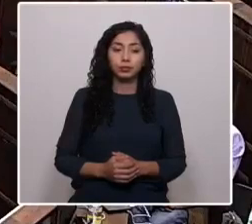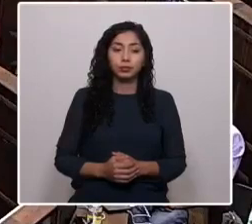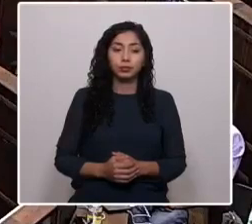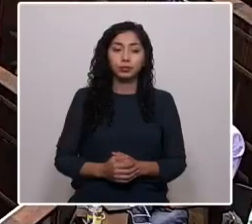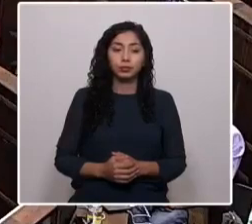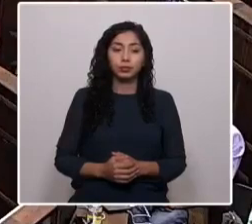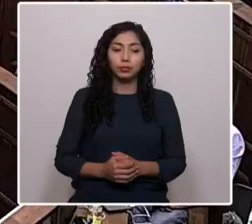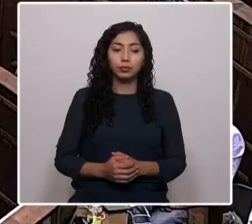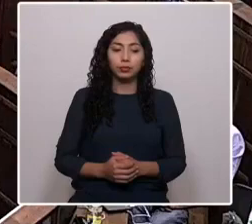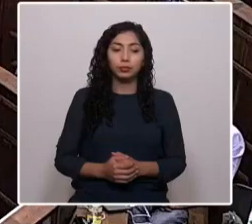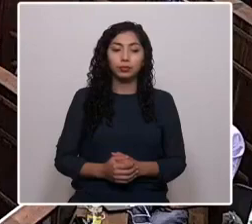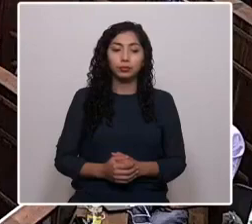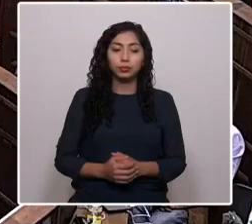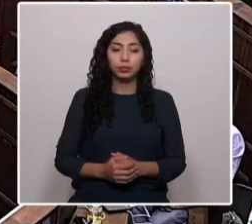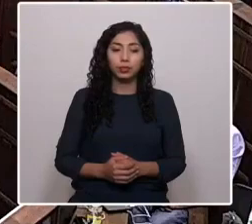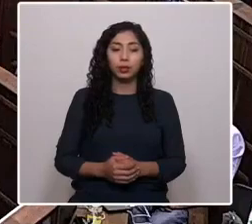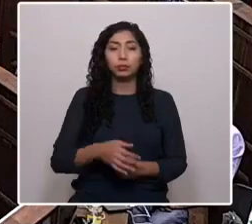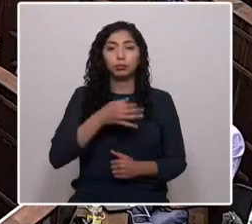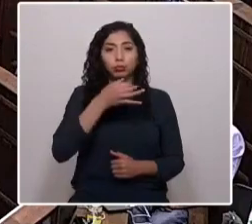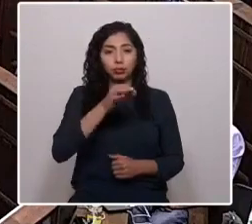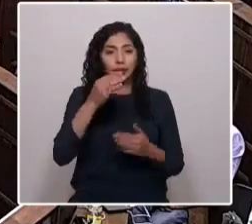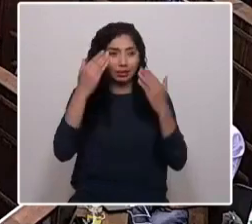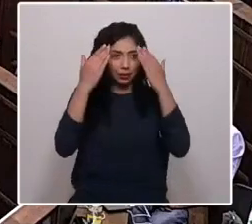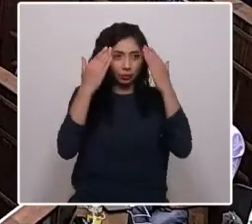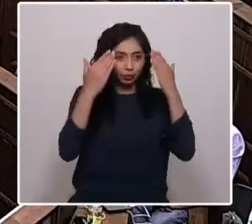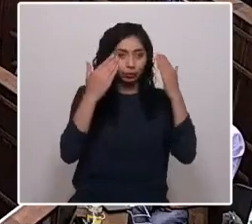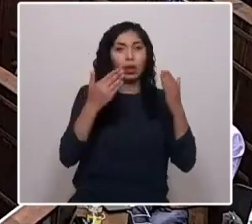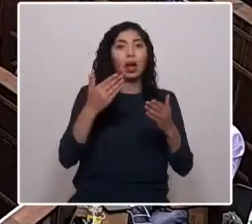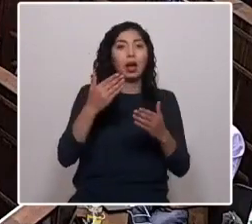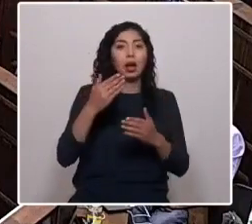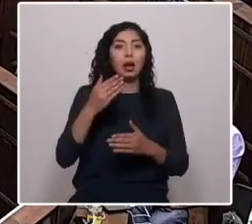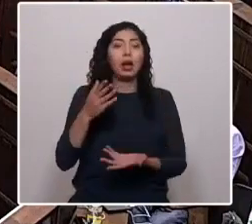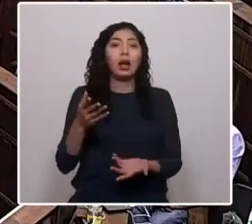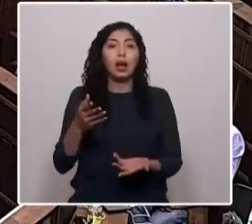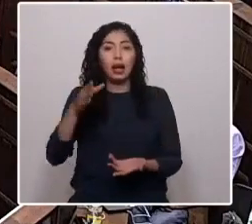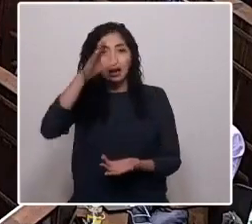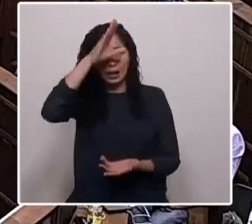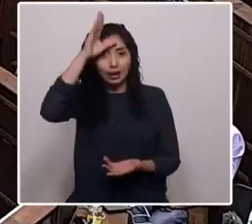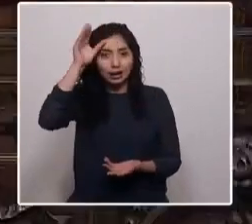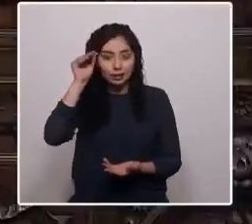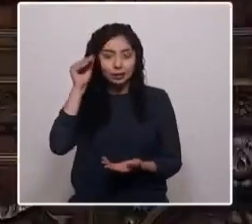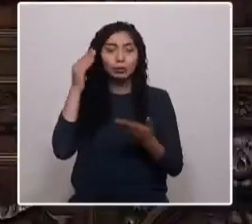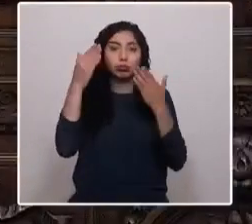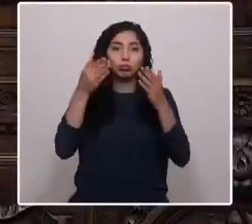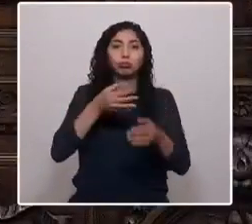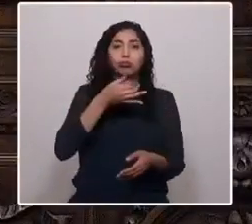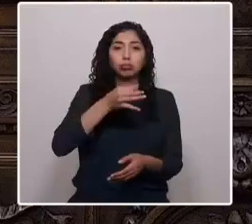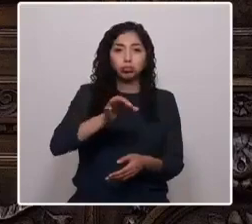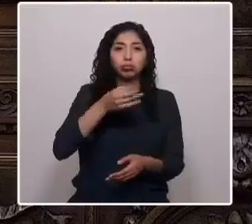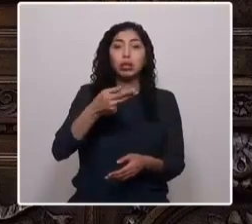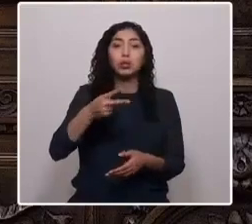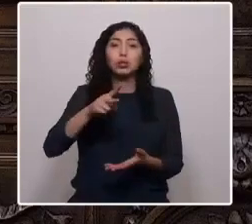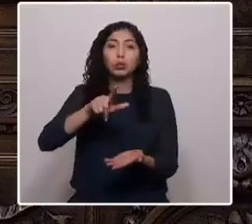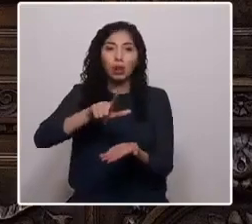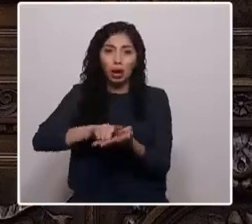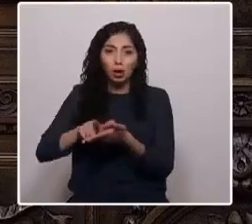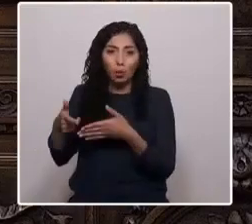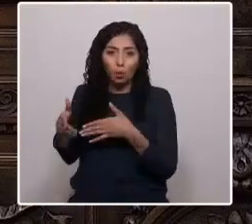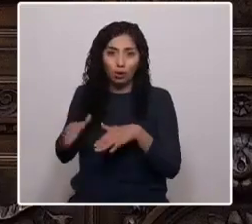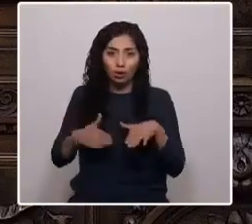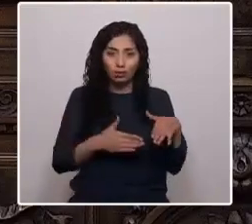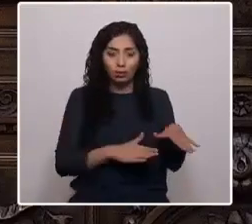grano y elisa loncón poco saca therese o te hagan daño y corbata todo